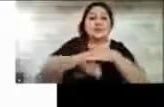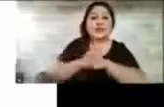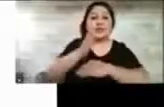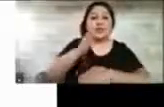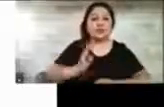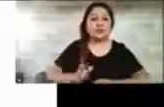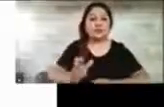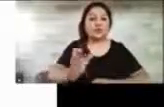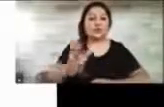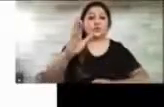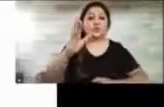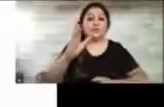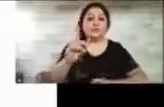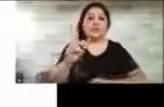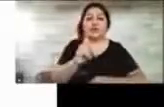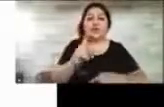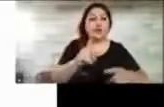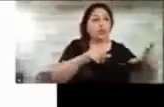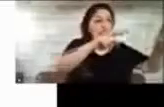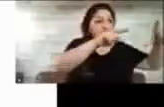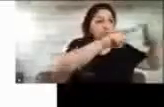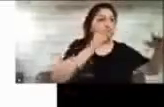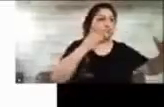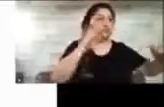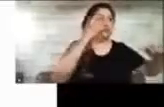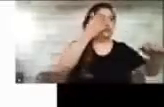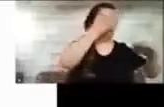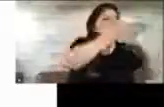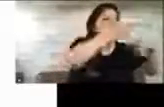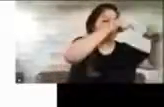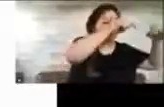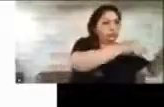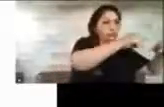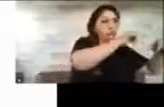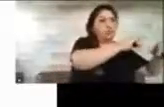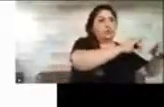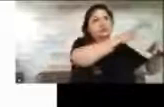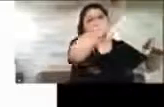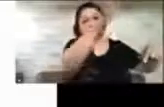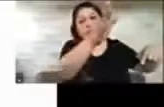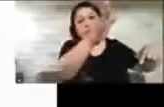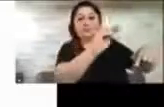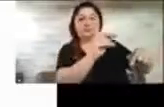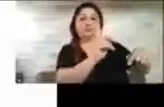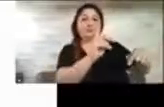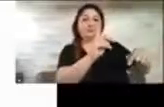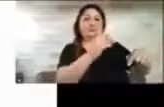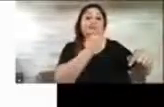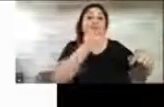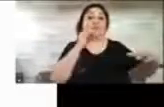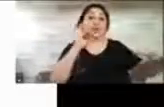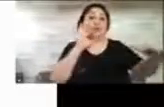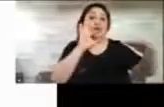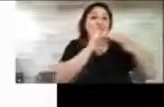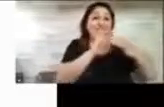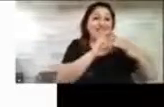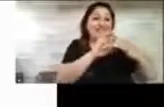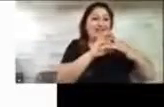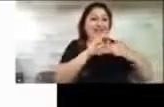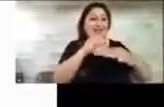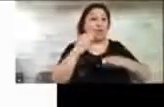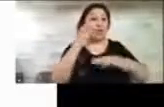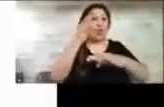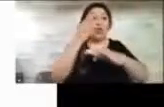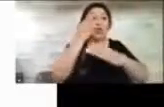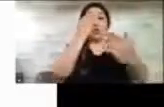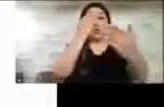los proyectos, no que sean por tramos, y conectividad. Y en ese sentido, los resultados esperados siempre tienen que ver con los cruces y el recorrido seguro